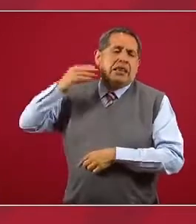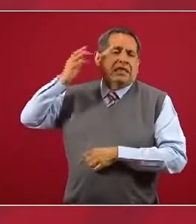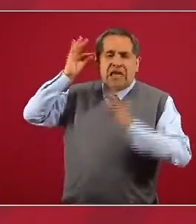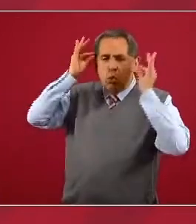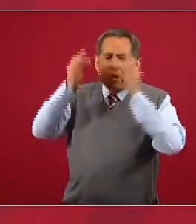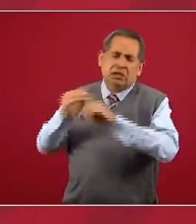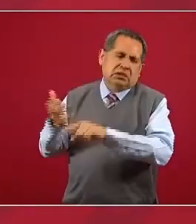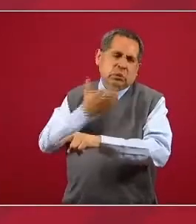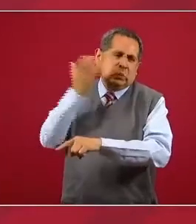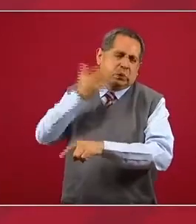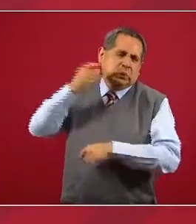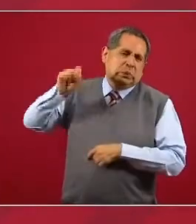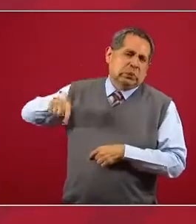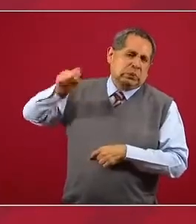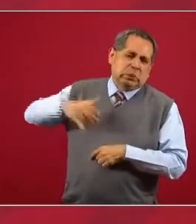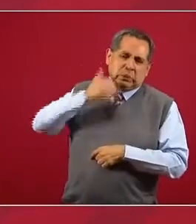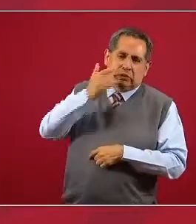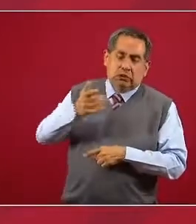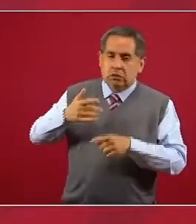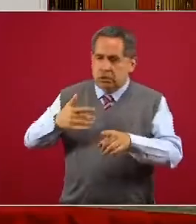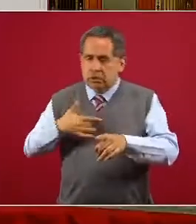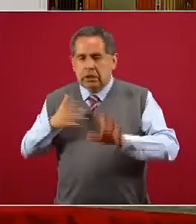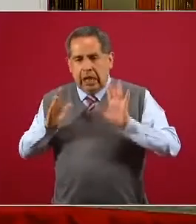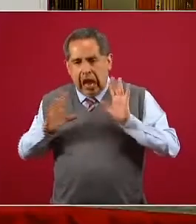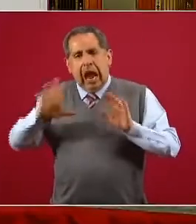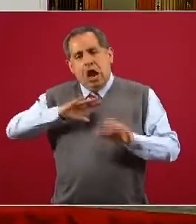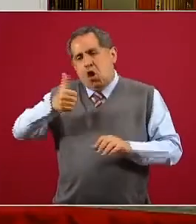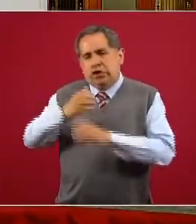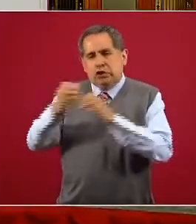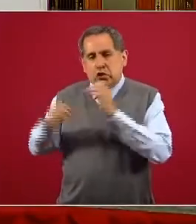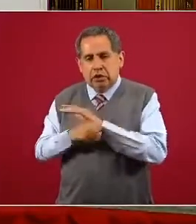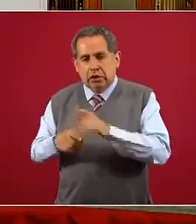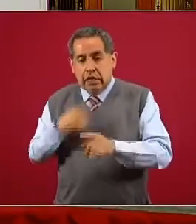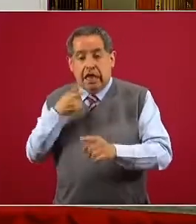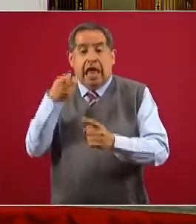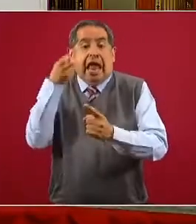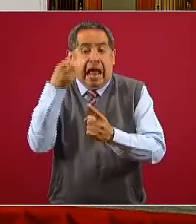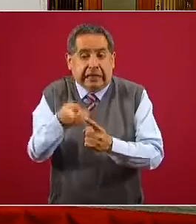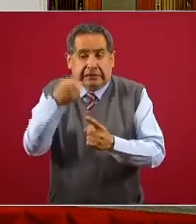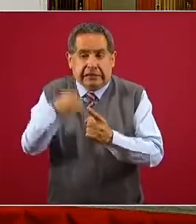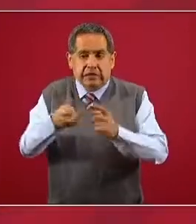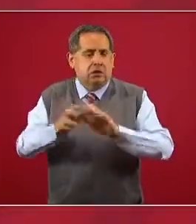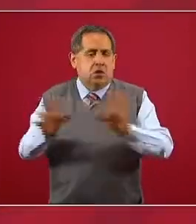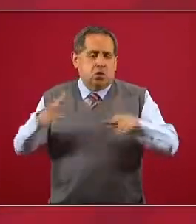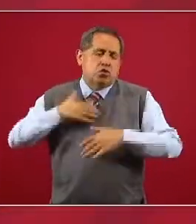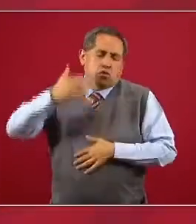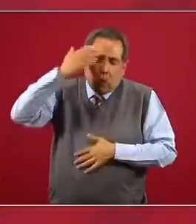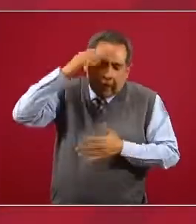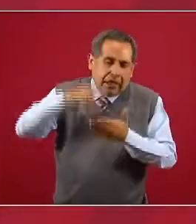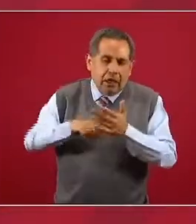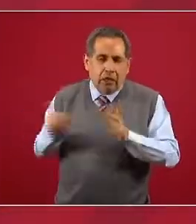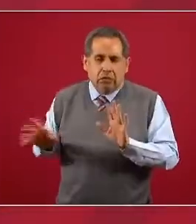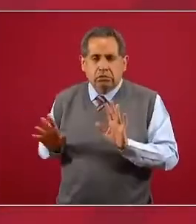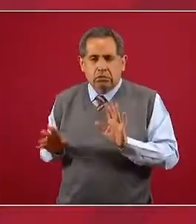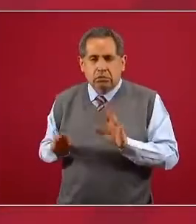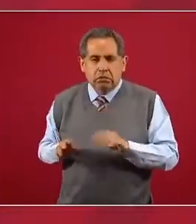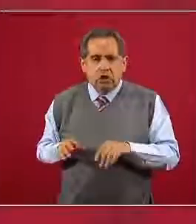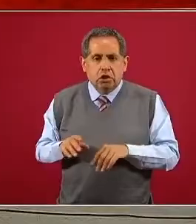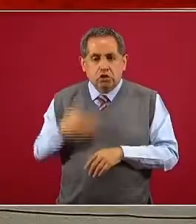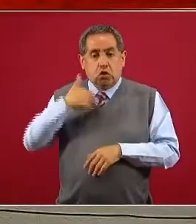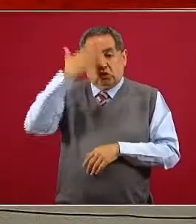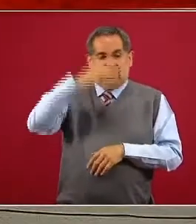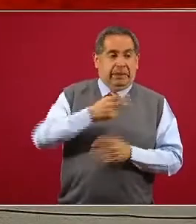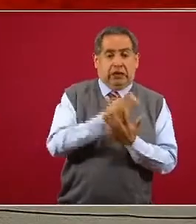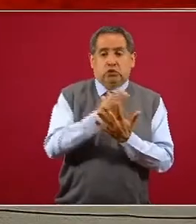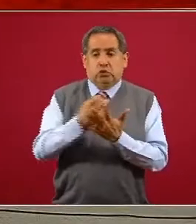prácticas, puedo asumir que hay otros productos. No estoy diciendo específicamente que yo conozca producto 1, 2 y 3, ni que